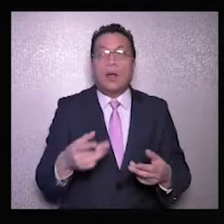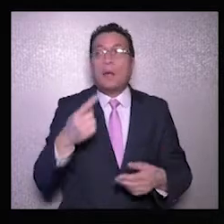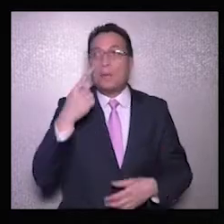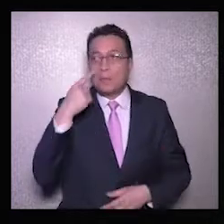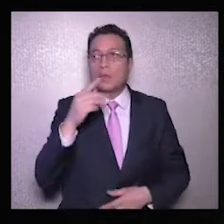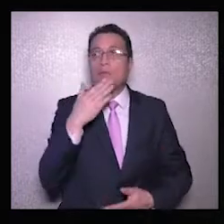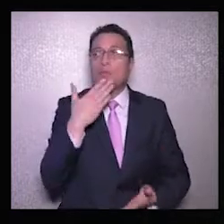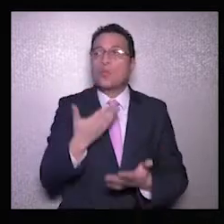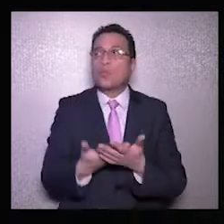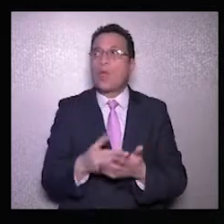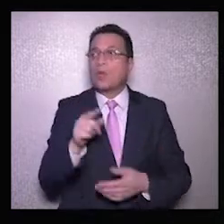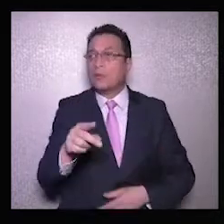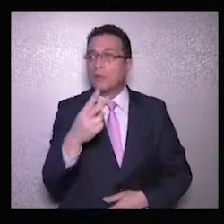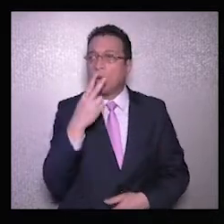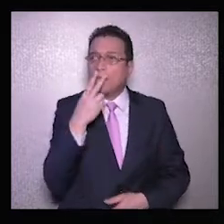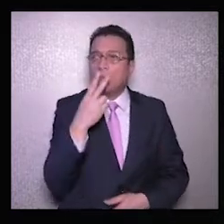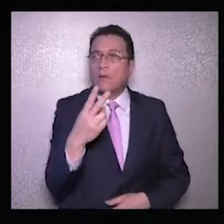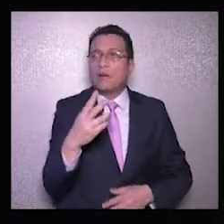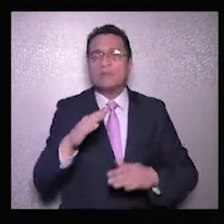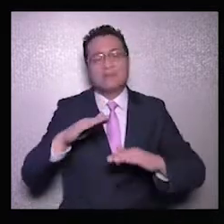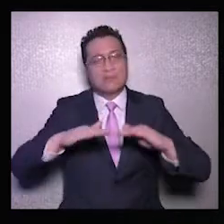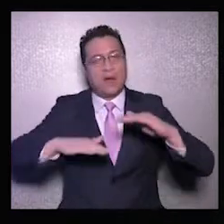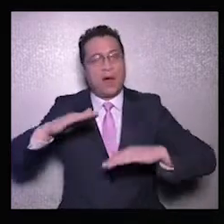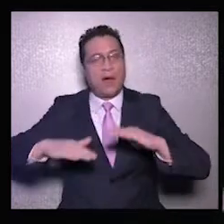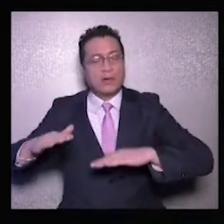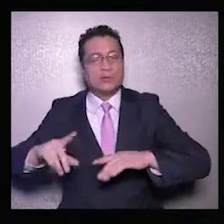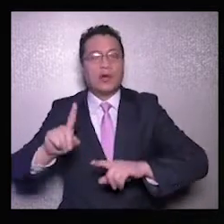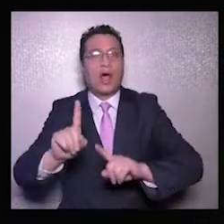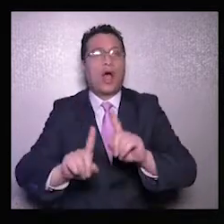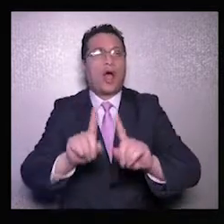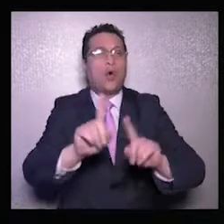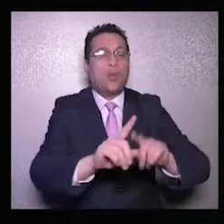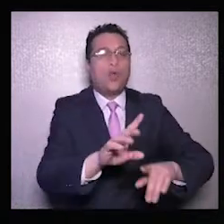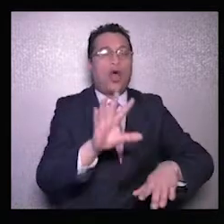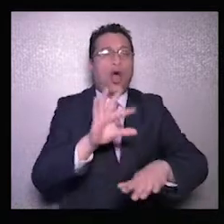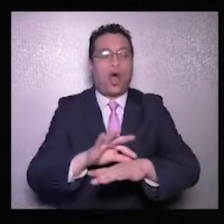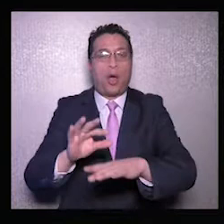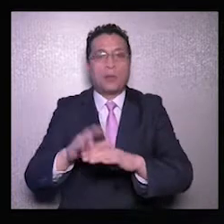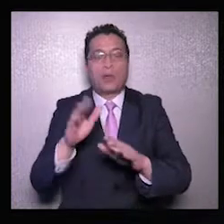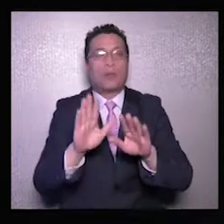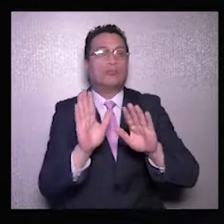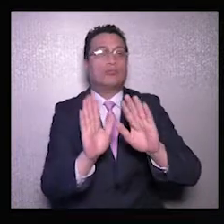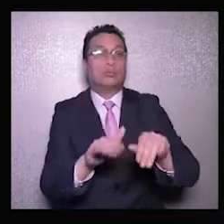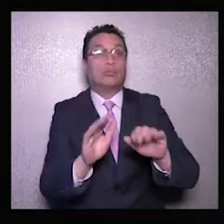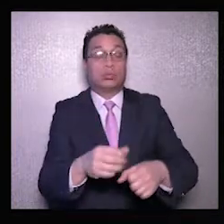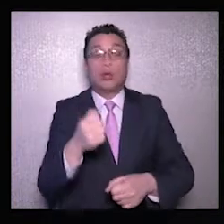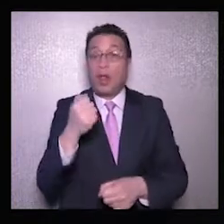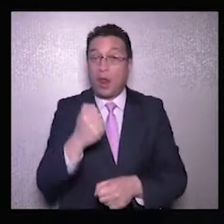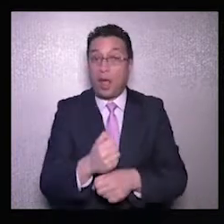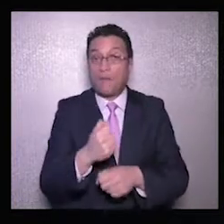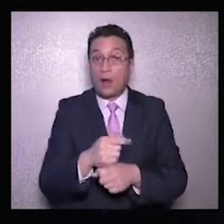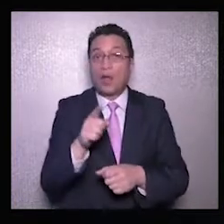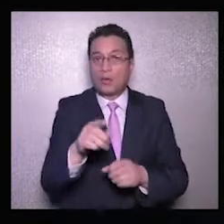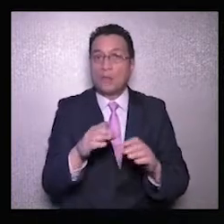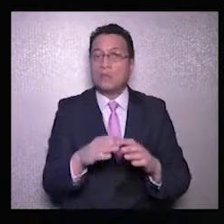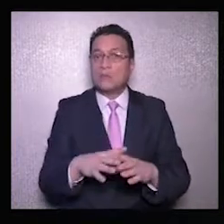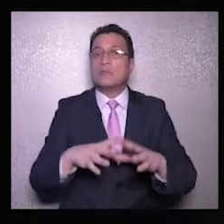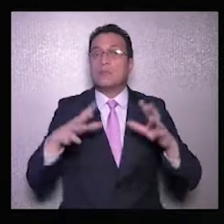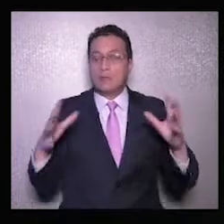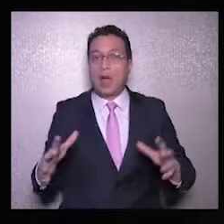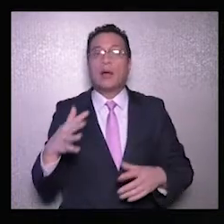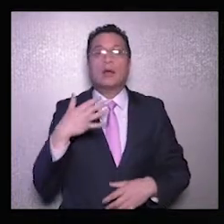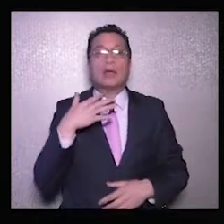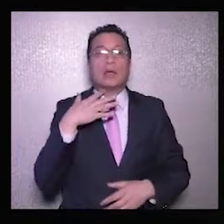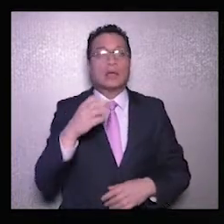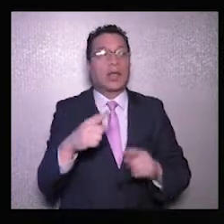uno ve de repente que en algunos hospitales los niveles de ausentismo laboral son bastante más altos que